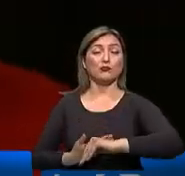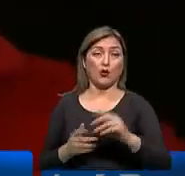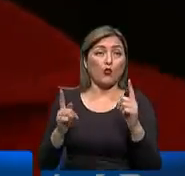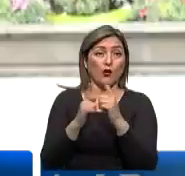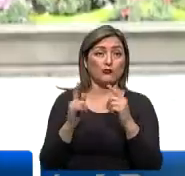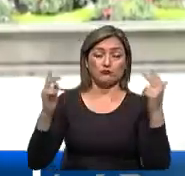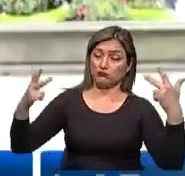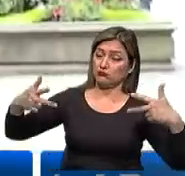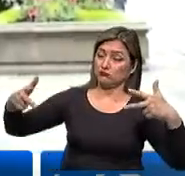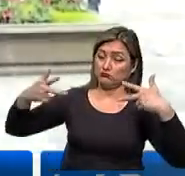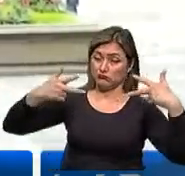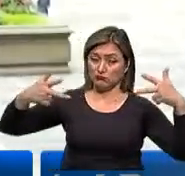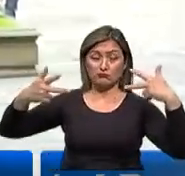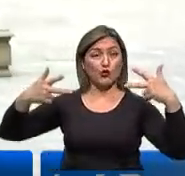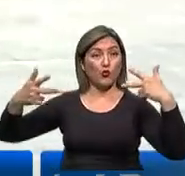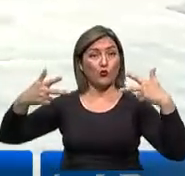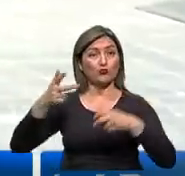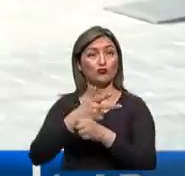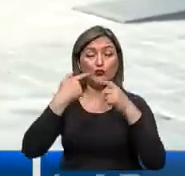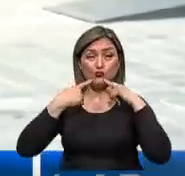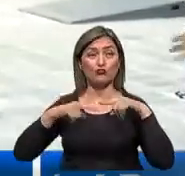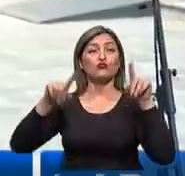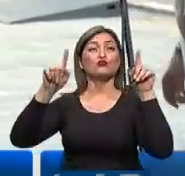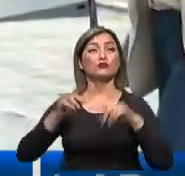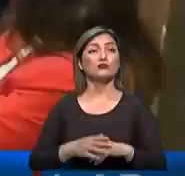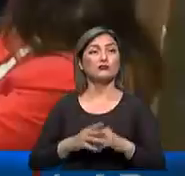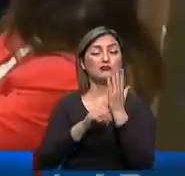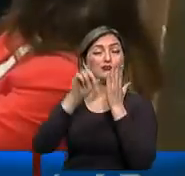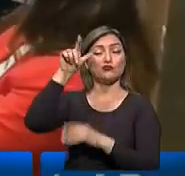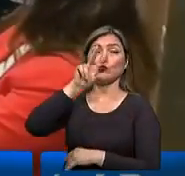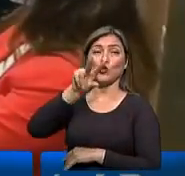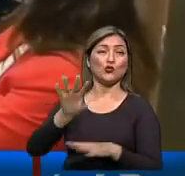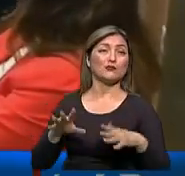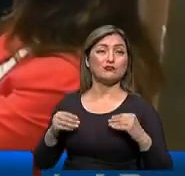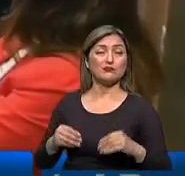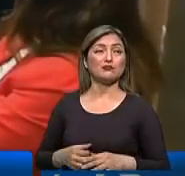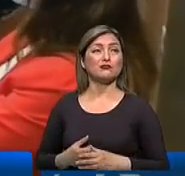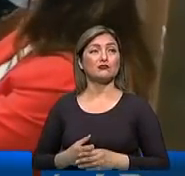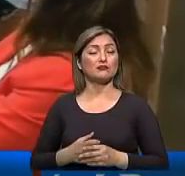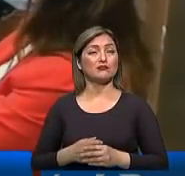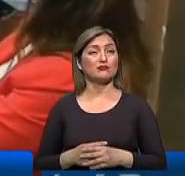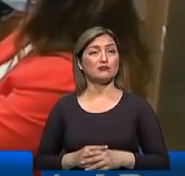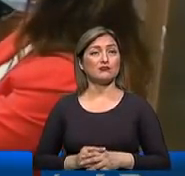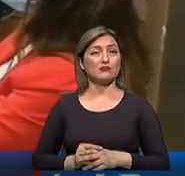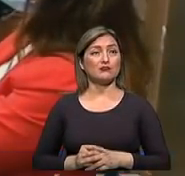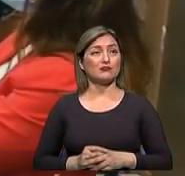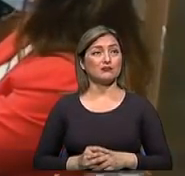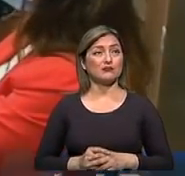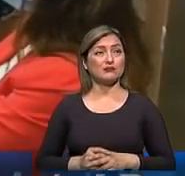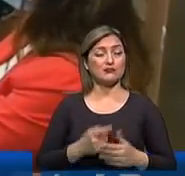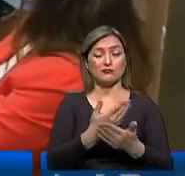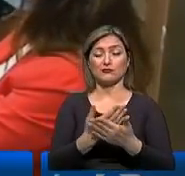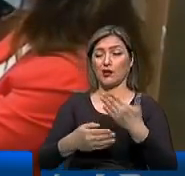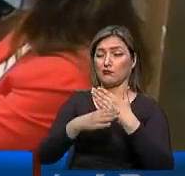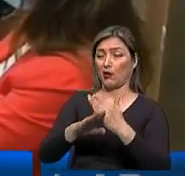sea televisado. Y la ministra de Gobierno ya dijo que esa condición no será. Es decir, estoy poniendo tantos obstáculos